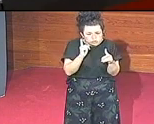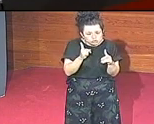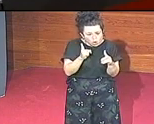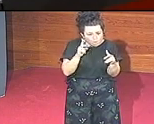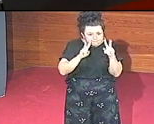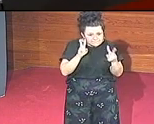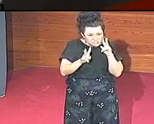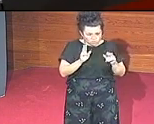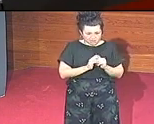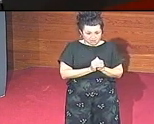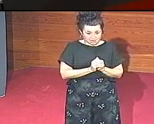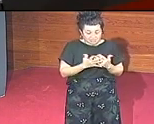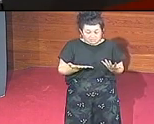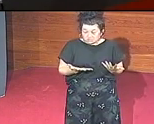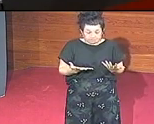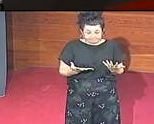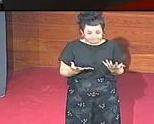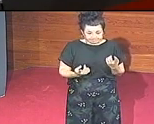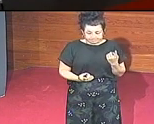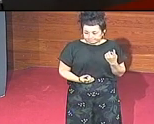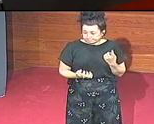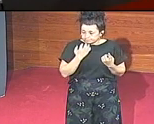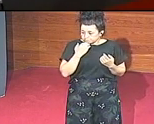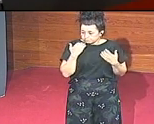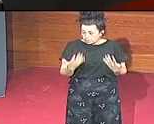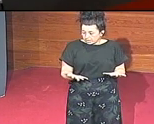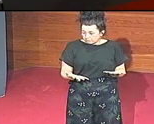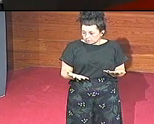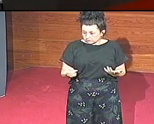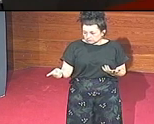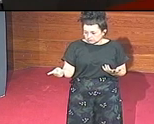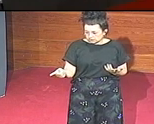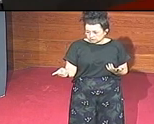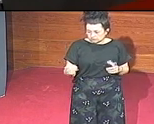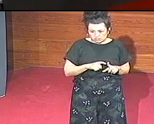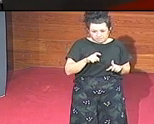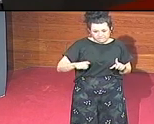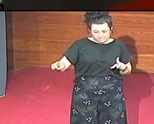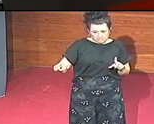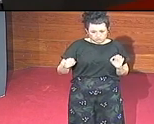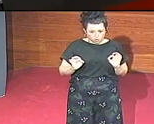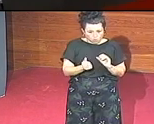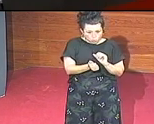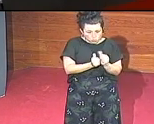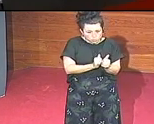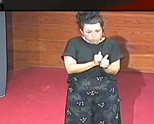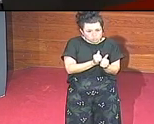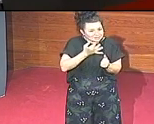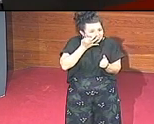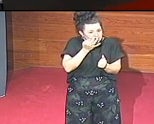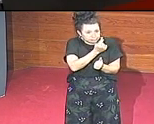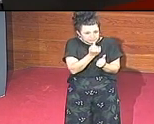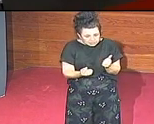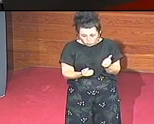entonces es incomprensible por ejemplo bueno esto sería un gráfico figurativo este fue el primer gráfico que hicimos la primera semana